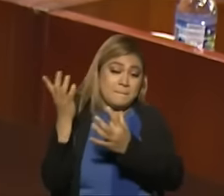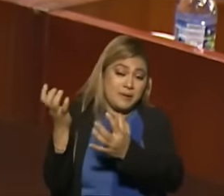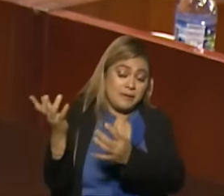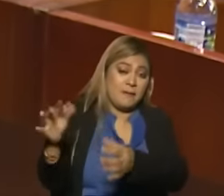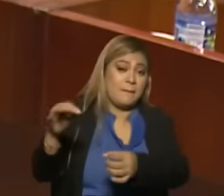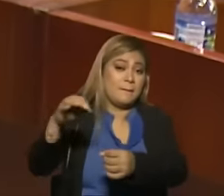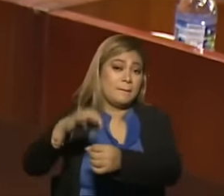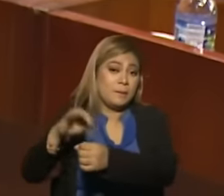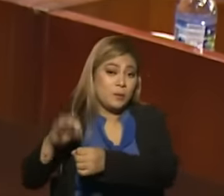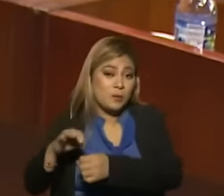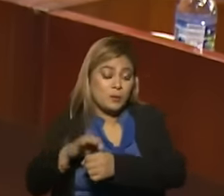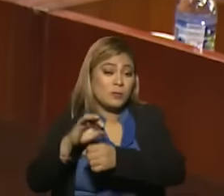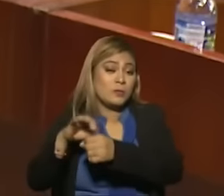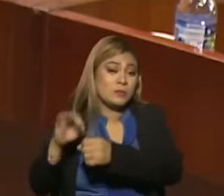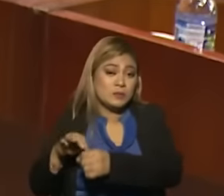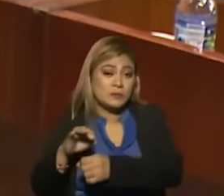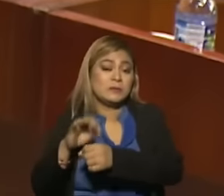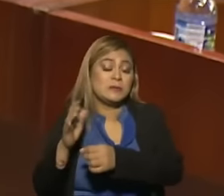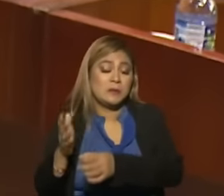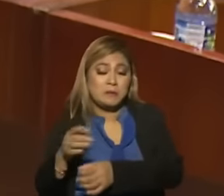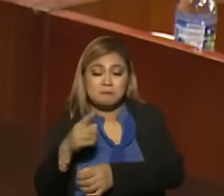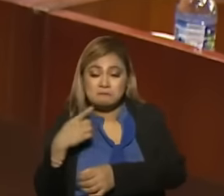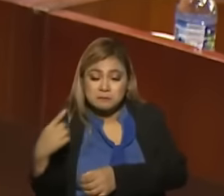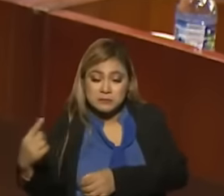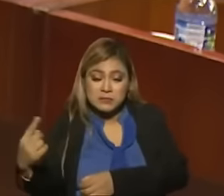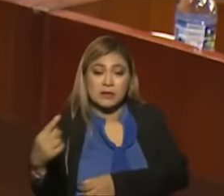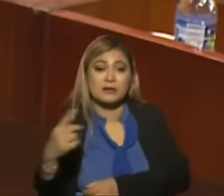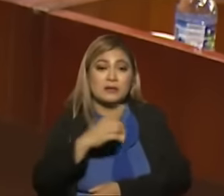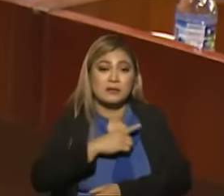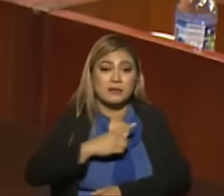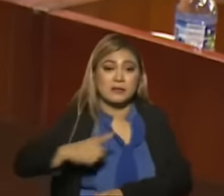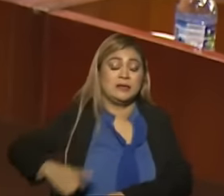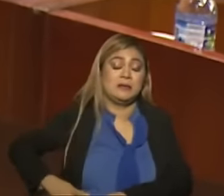permitiría la concesión minera